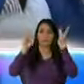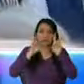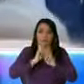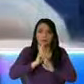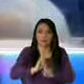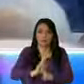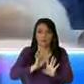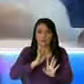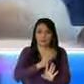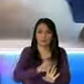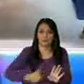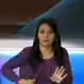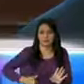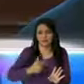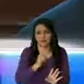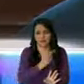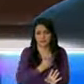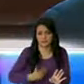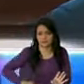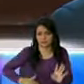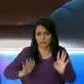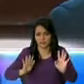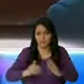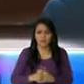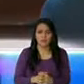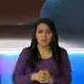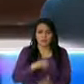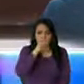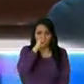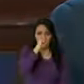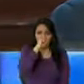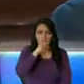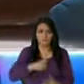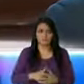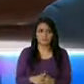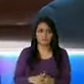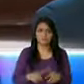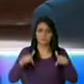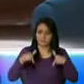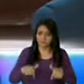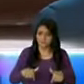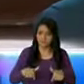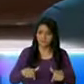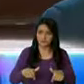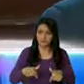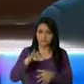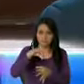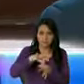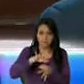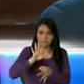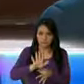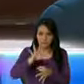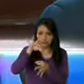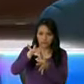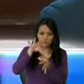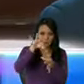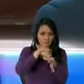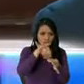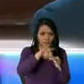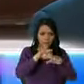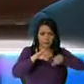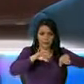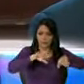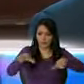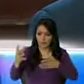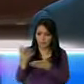resultados presidenciales. Aquí no se le ha quitado ni se le ha puesto un voto a ninguna o ningún